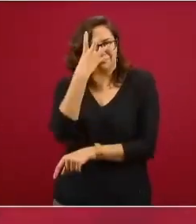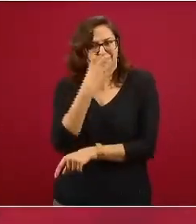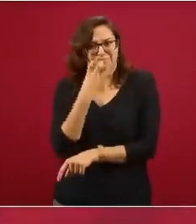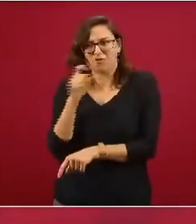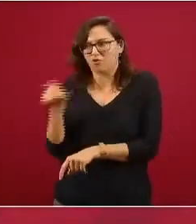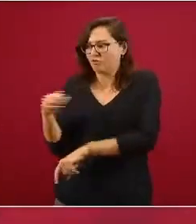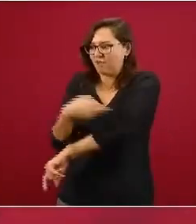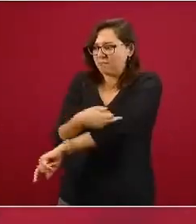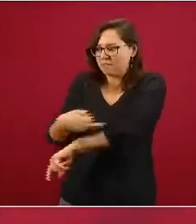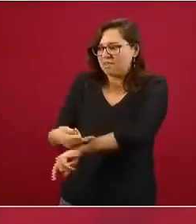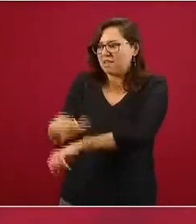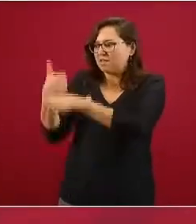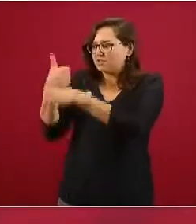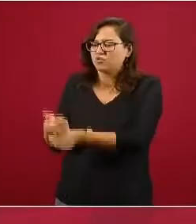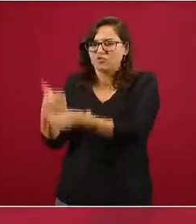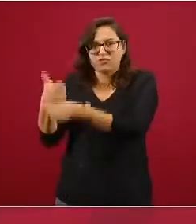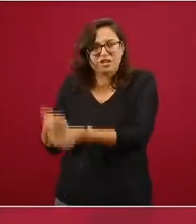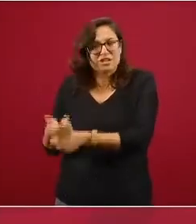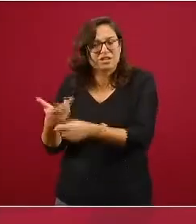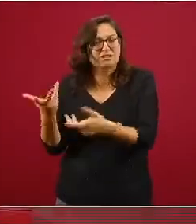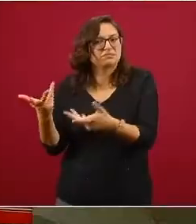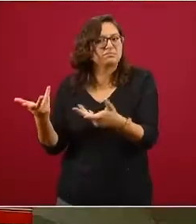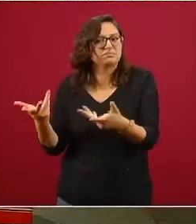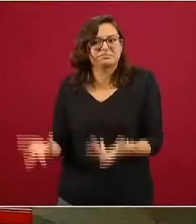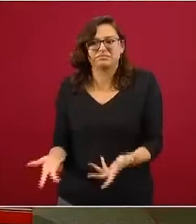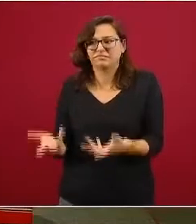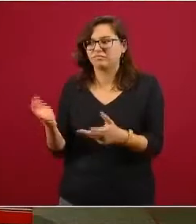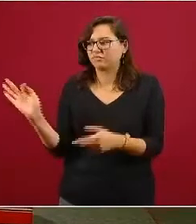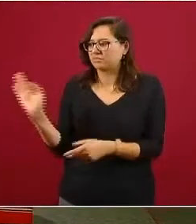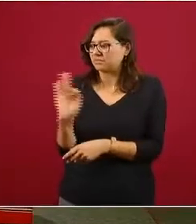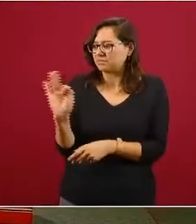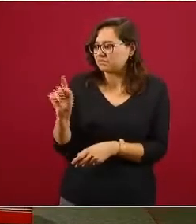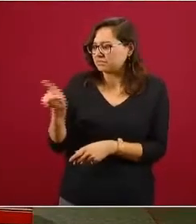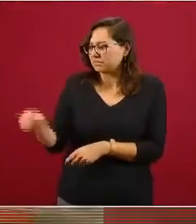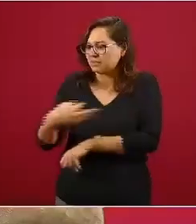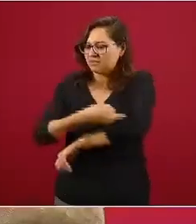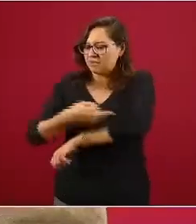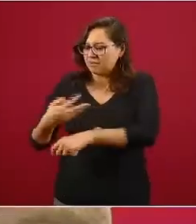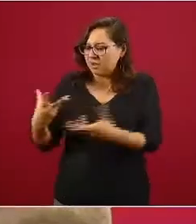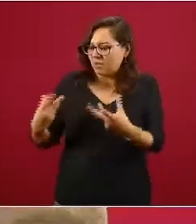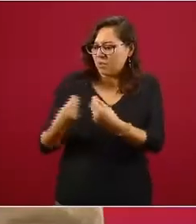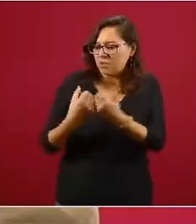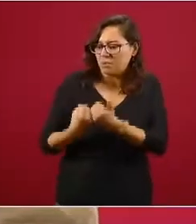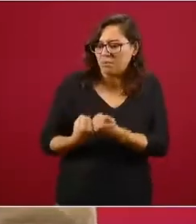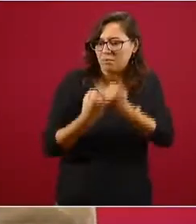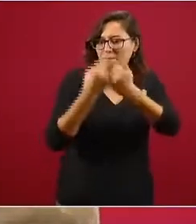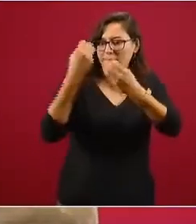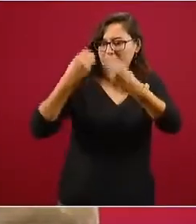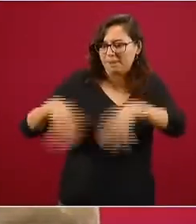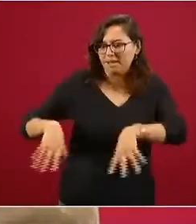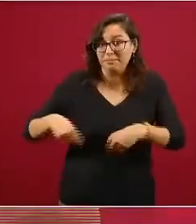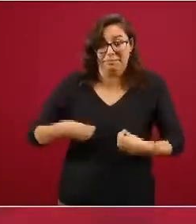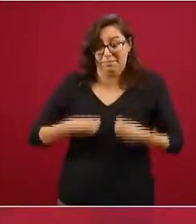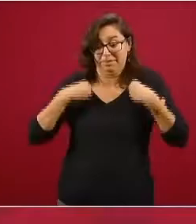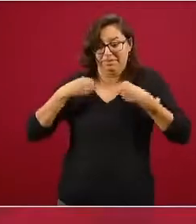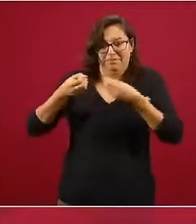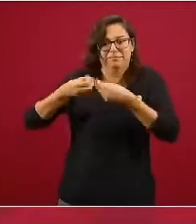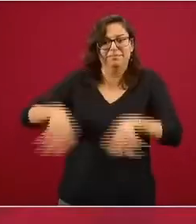enluta una familia, porque se pierde el soporte que esa persona brindaba y porque se pierde la propia vida.